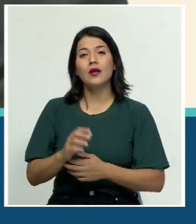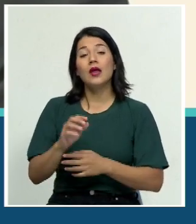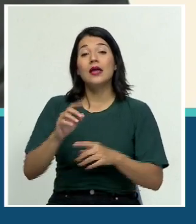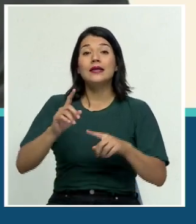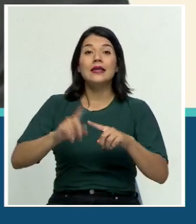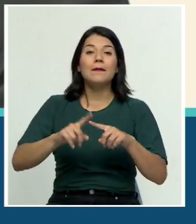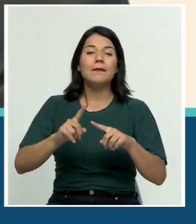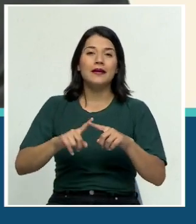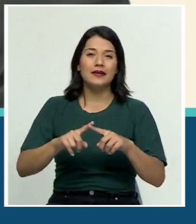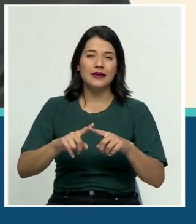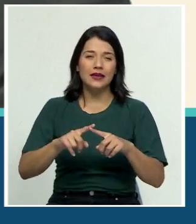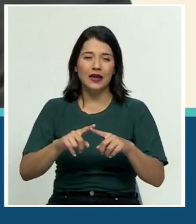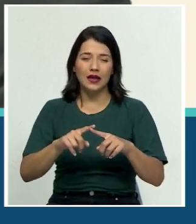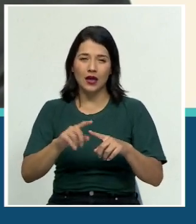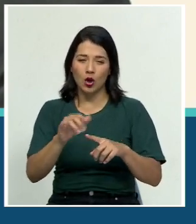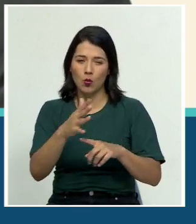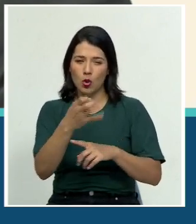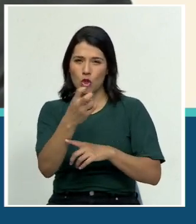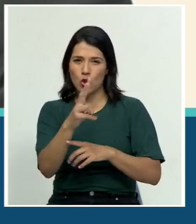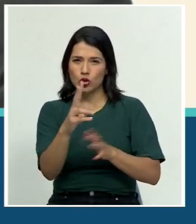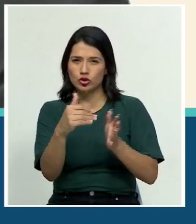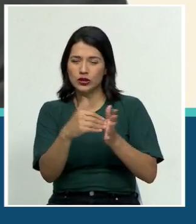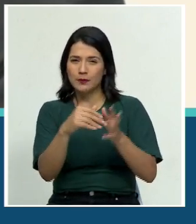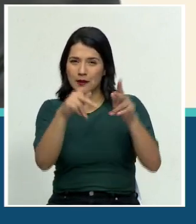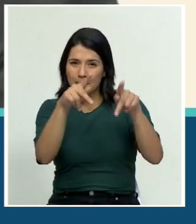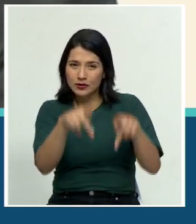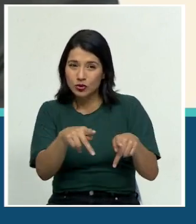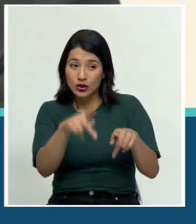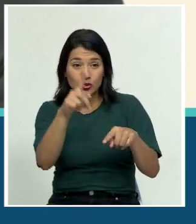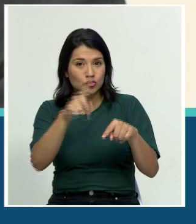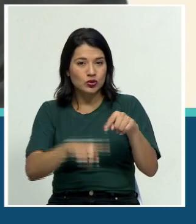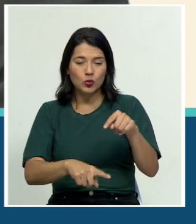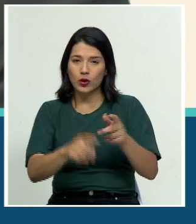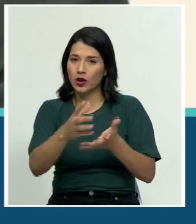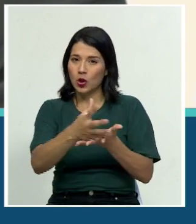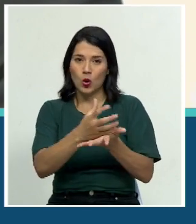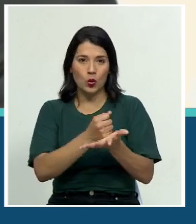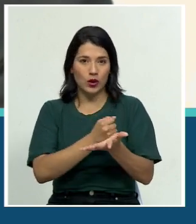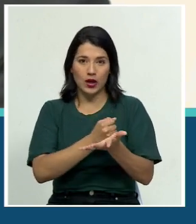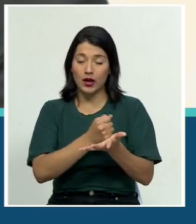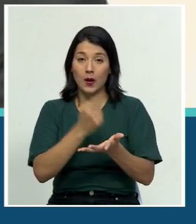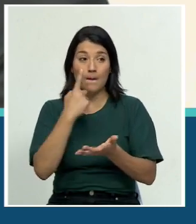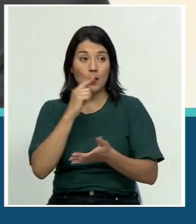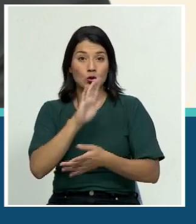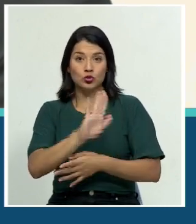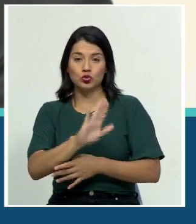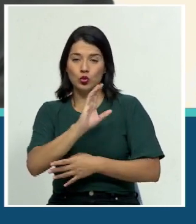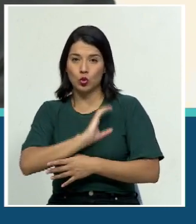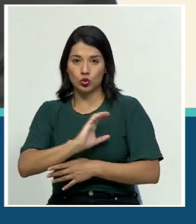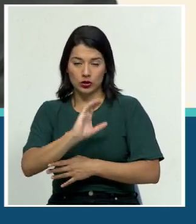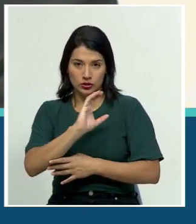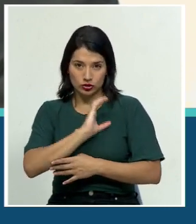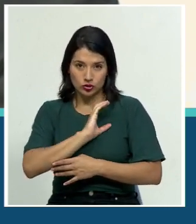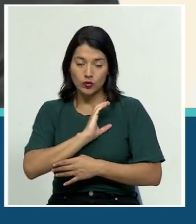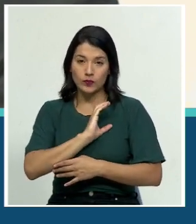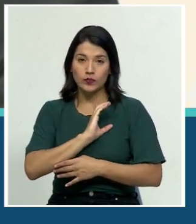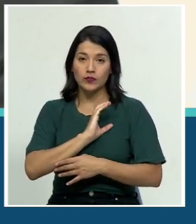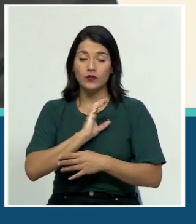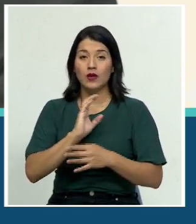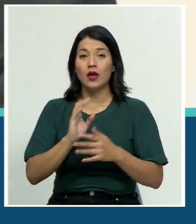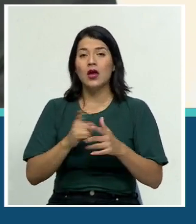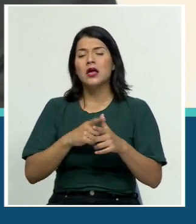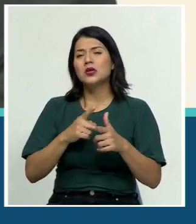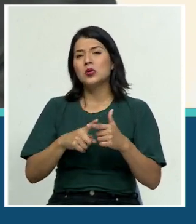socioeconómica, que fueron alrededor de 12 mil casos que no se pueden cobrar por ese, por esa condición. Costo-beneficio,